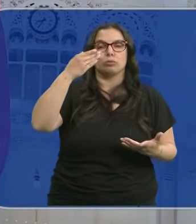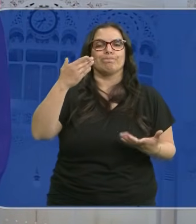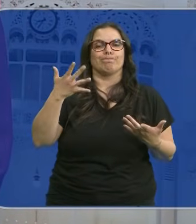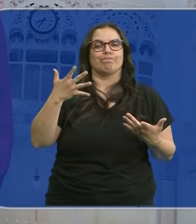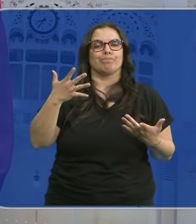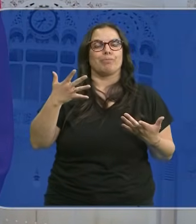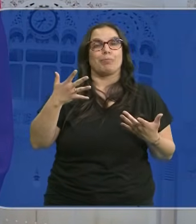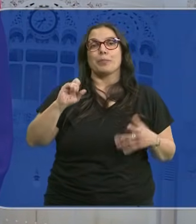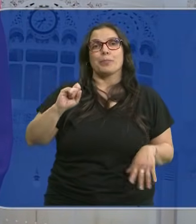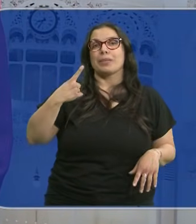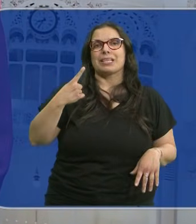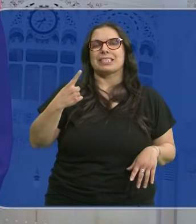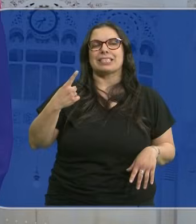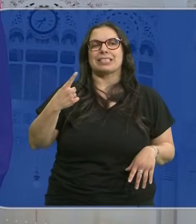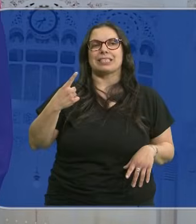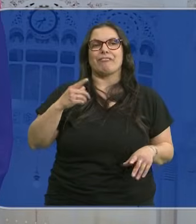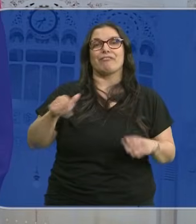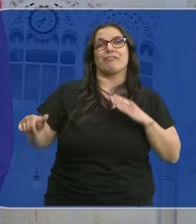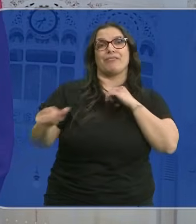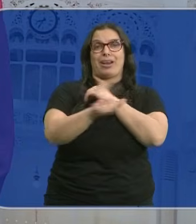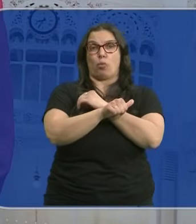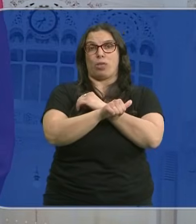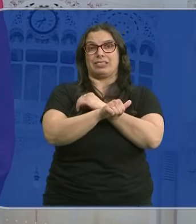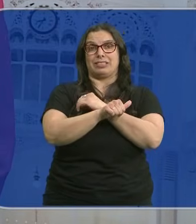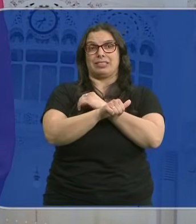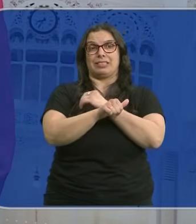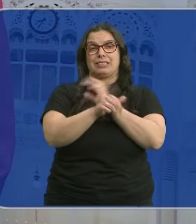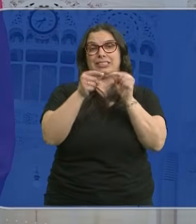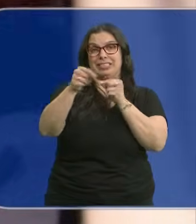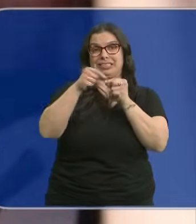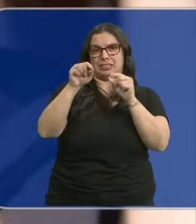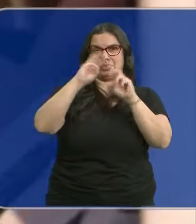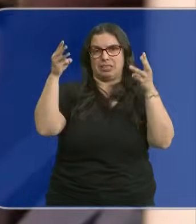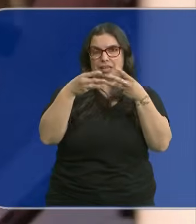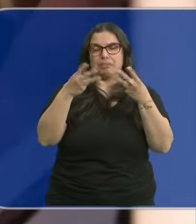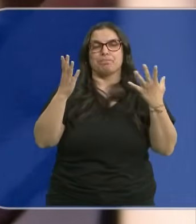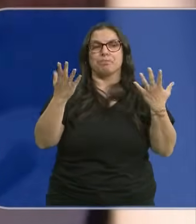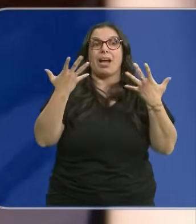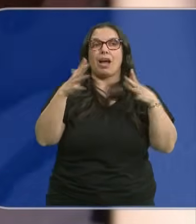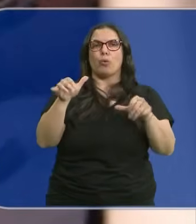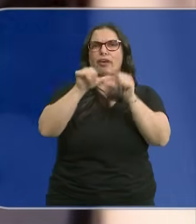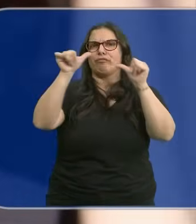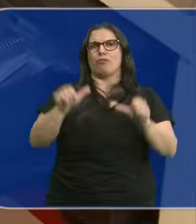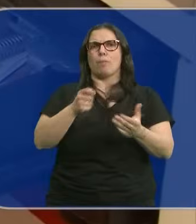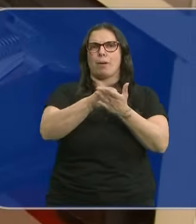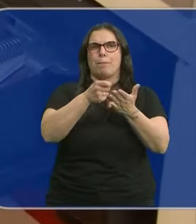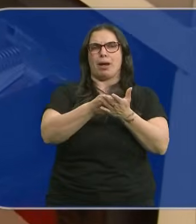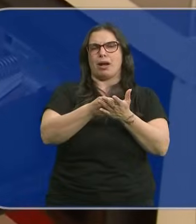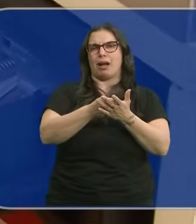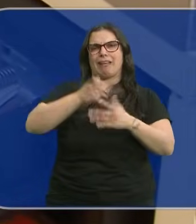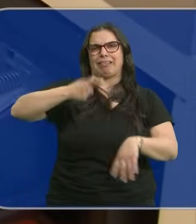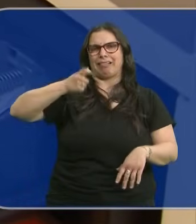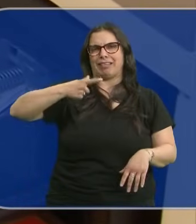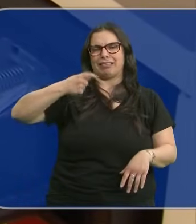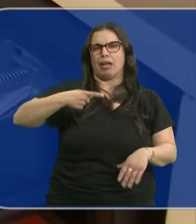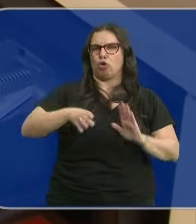actual, pues fundamentalmente los fraudes telemáticos. Aunque eso sí, el método de pago más utilizado